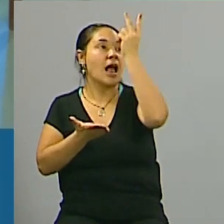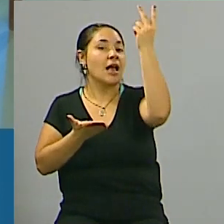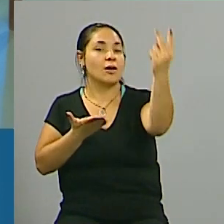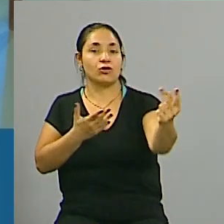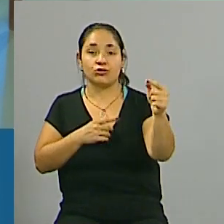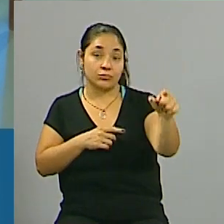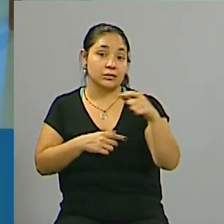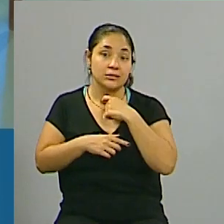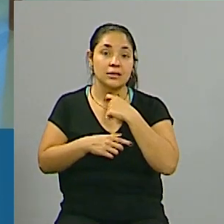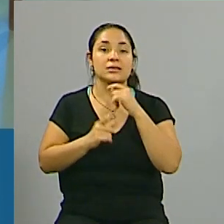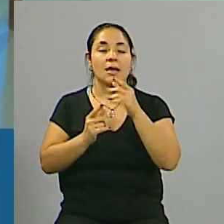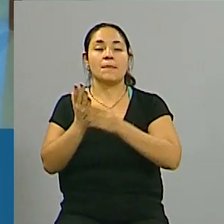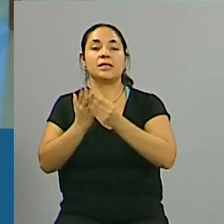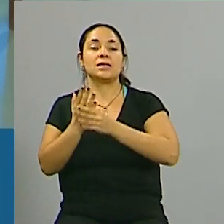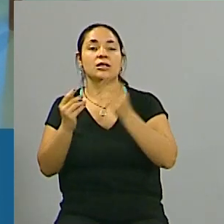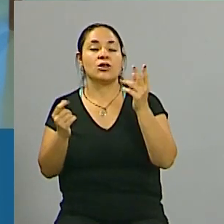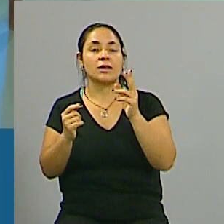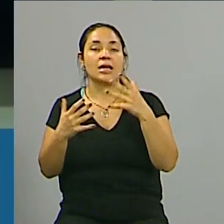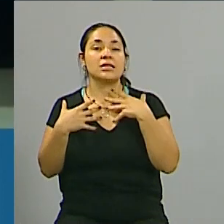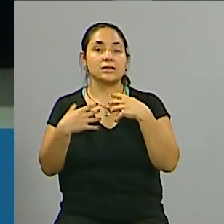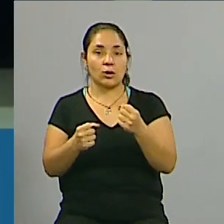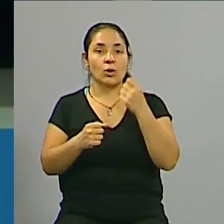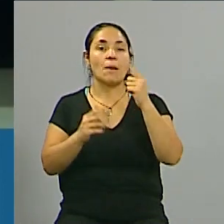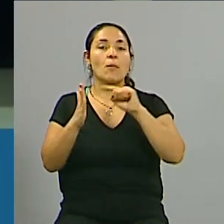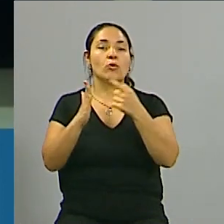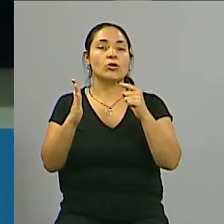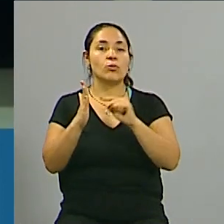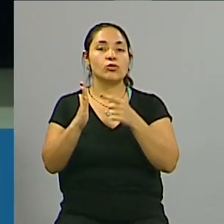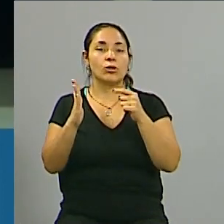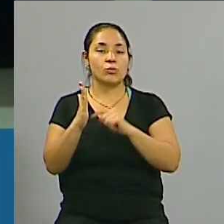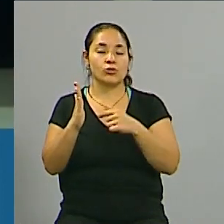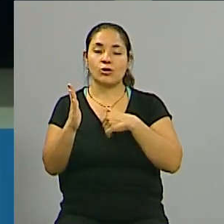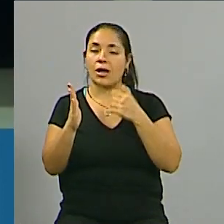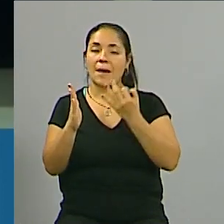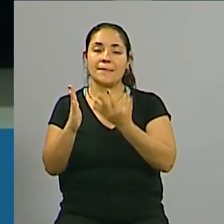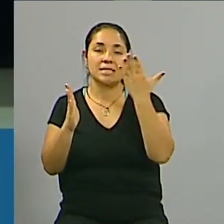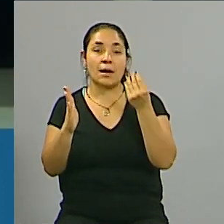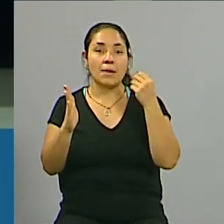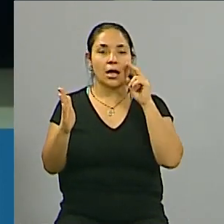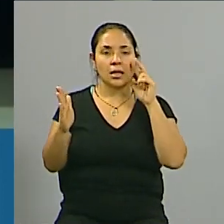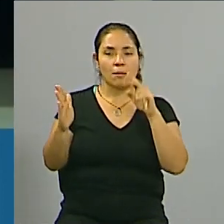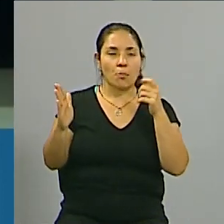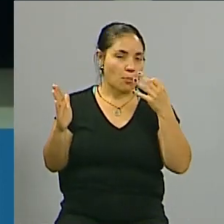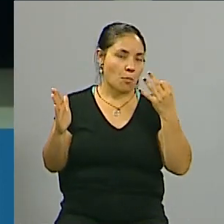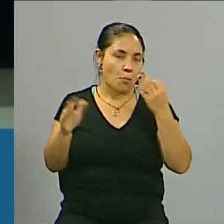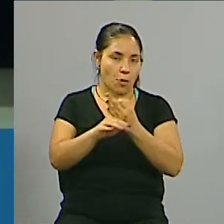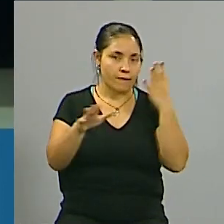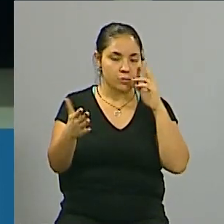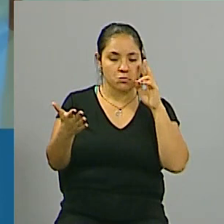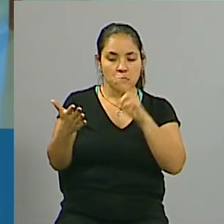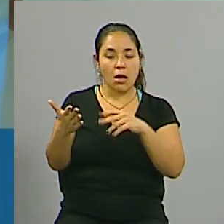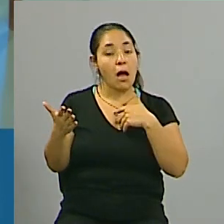hecho ya lo está haciendo con algunos ítems diferenciales que hagan que el profesional le sirva también